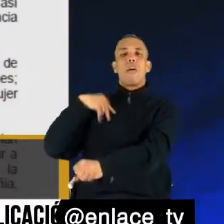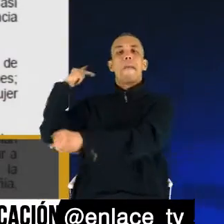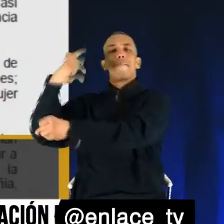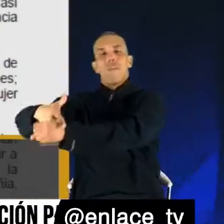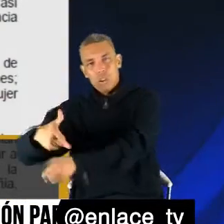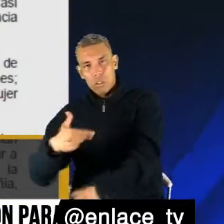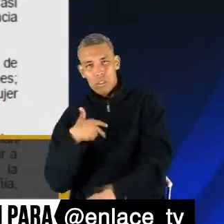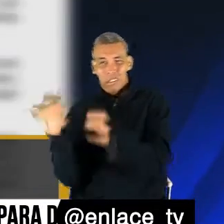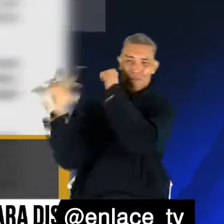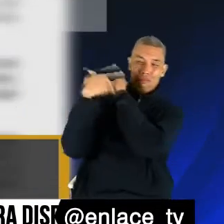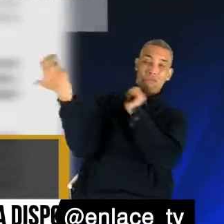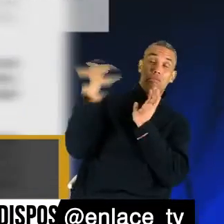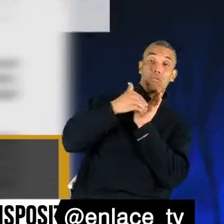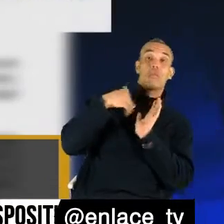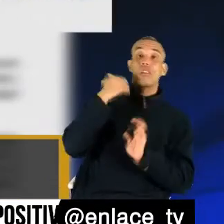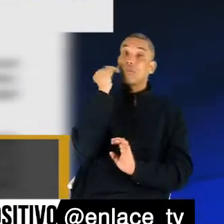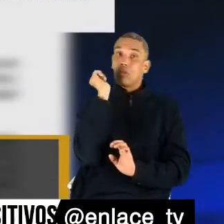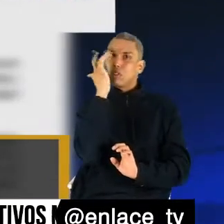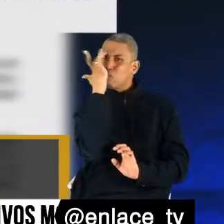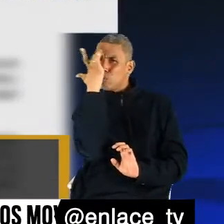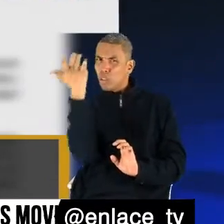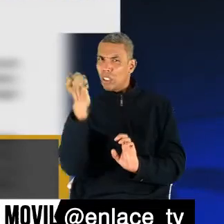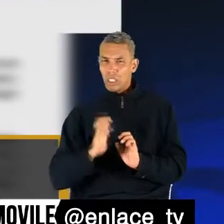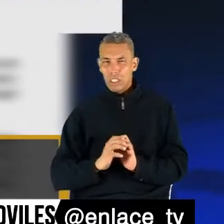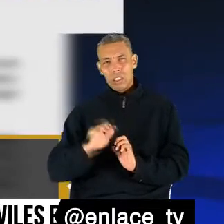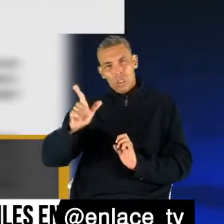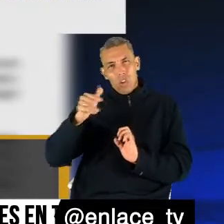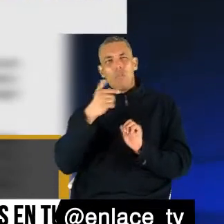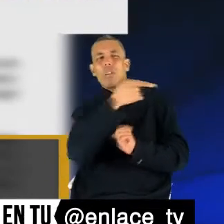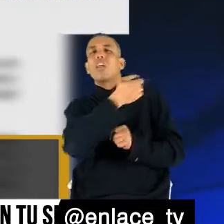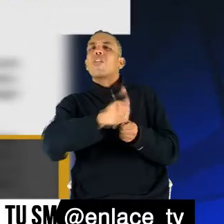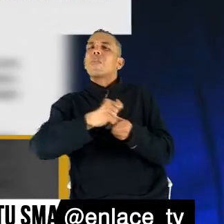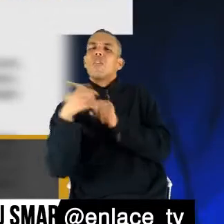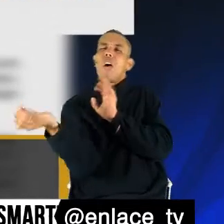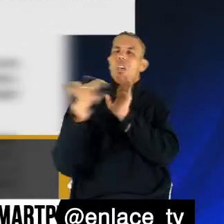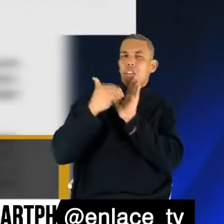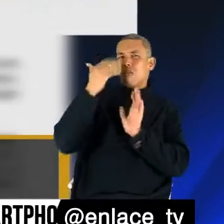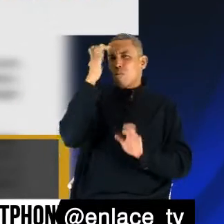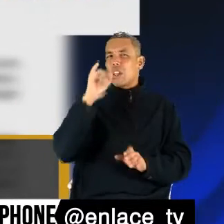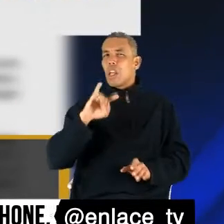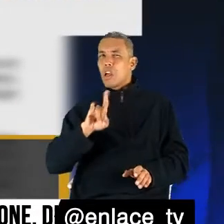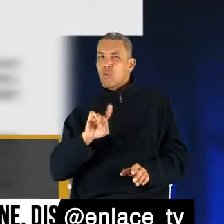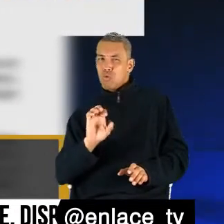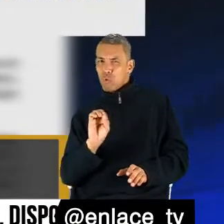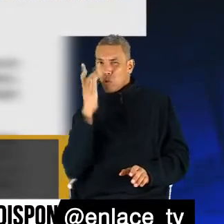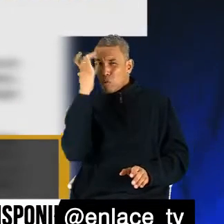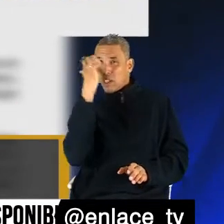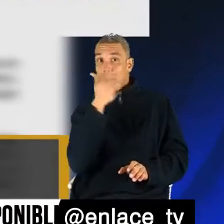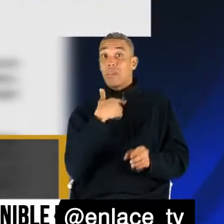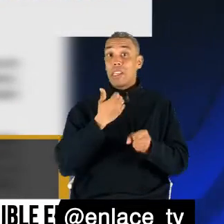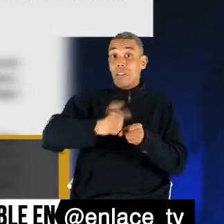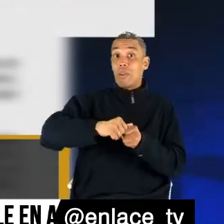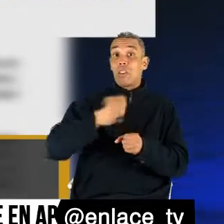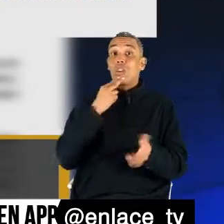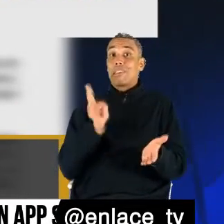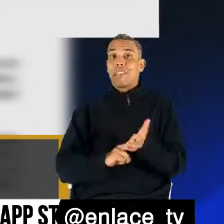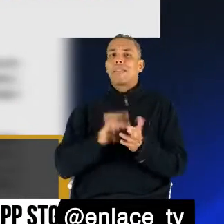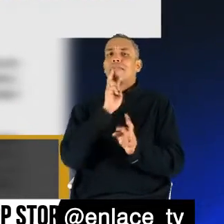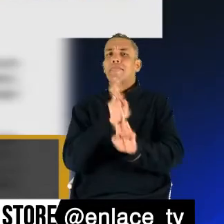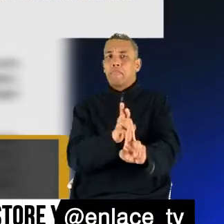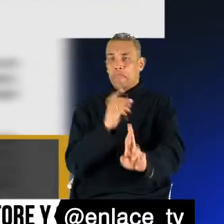de asociación y la libertad sindical, así como el compromiso con la integridad de todos sus trabajadores en concordancia con